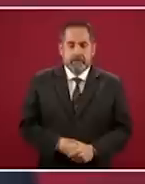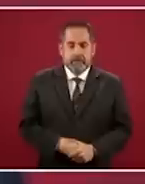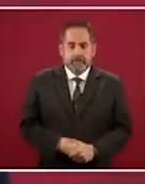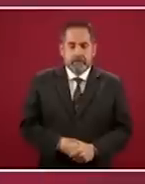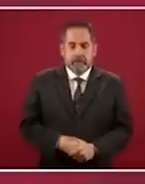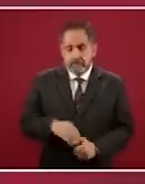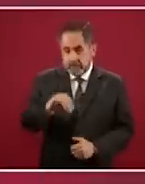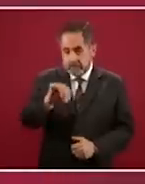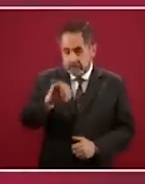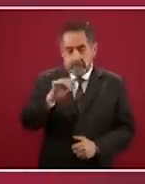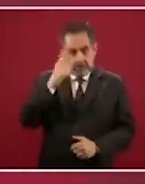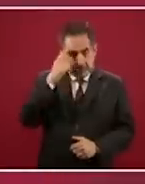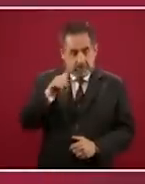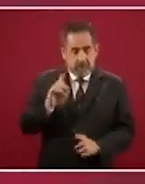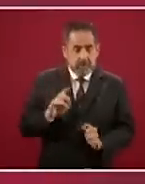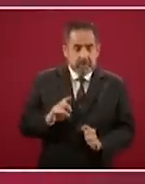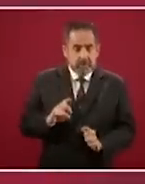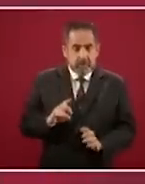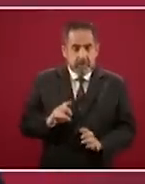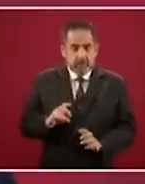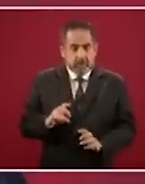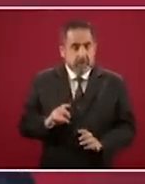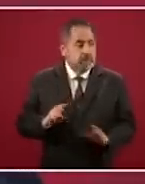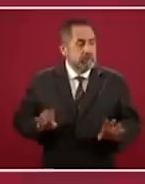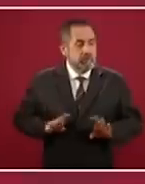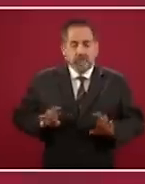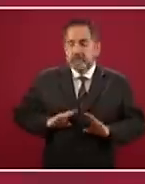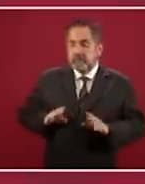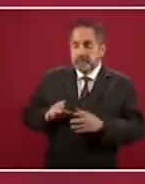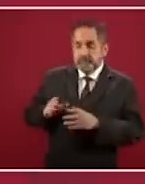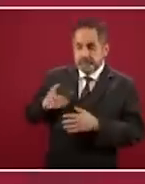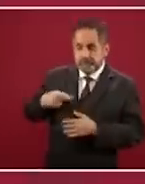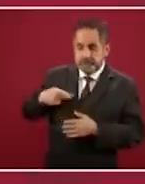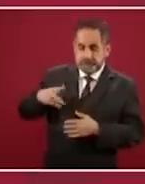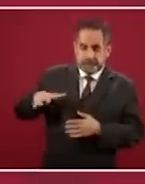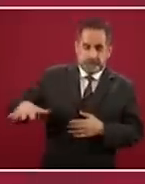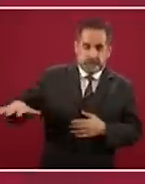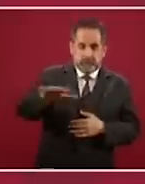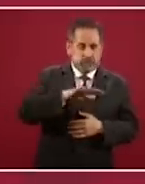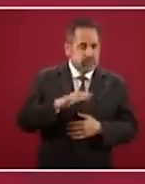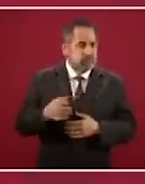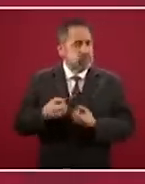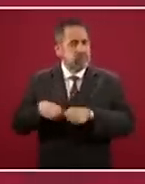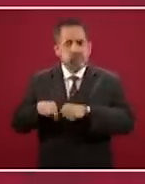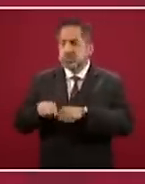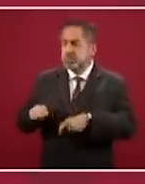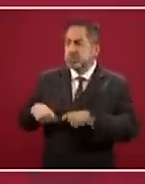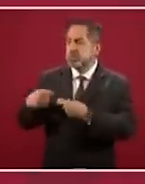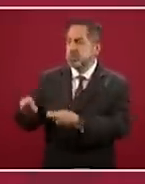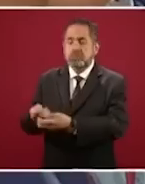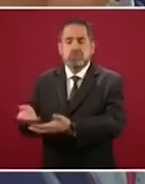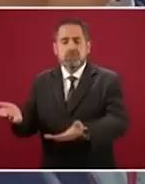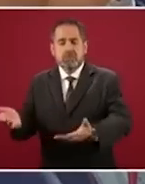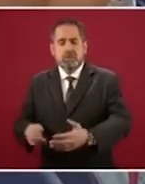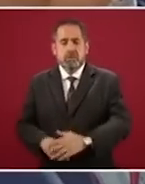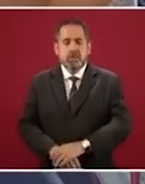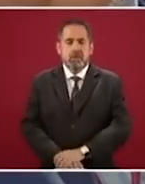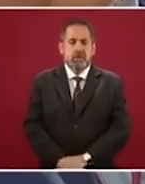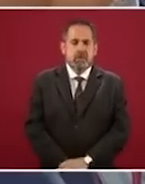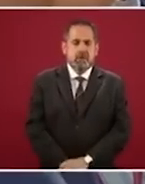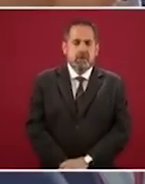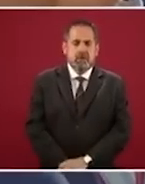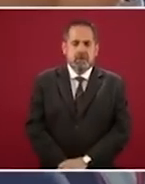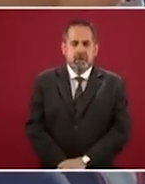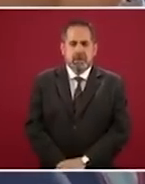Sí, pero para beneficio público, beneficio social. ¿Revisaron el pacto jurídico antes de organizar